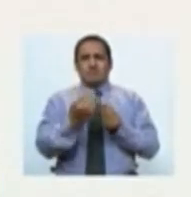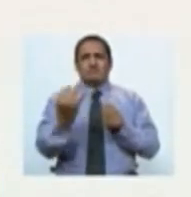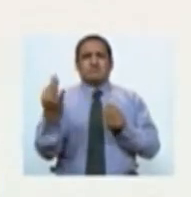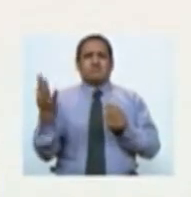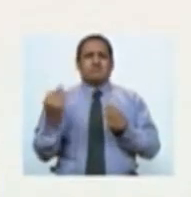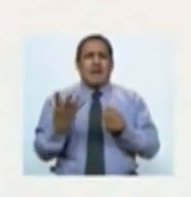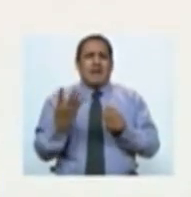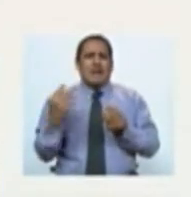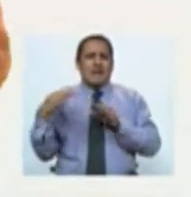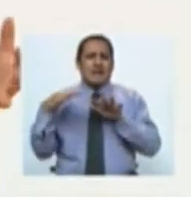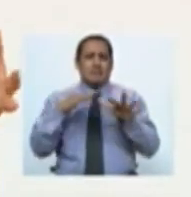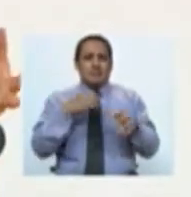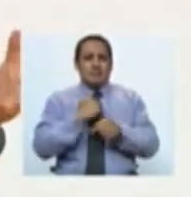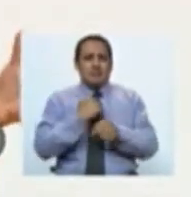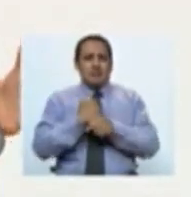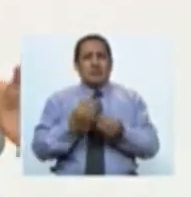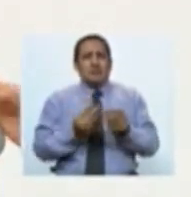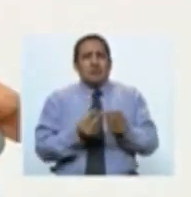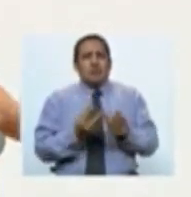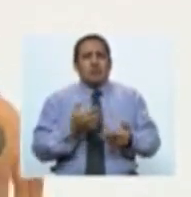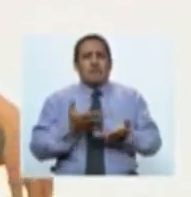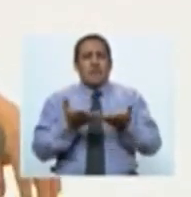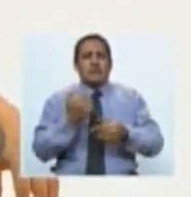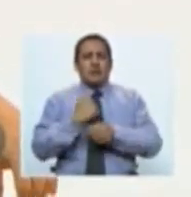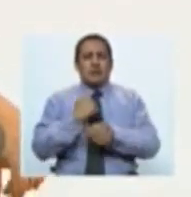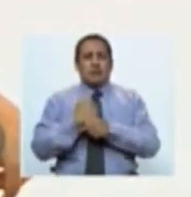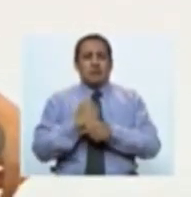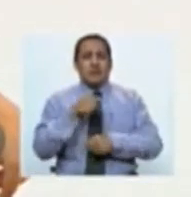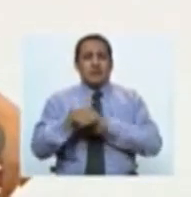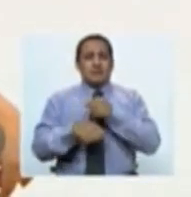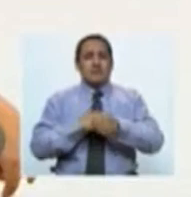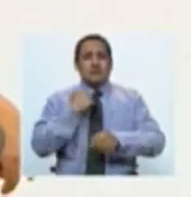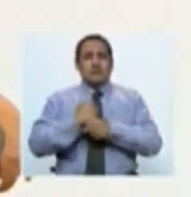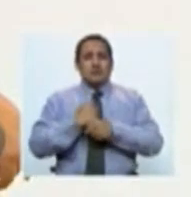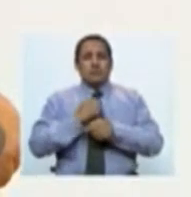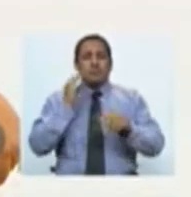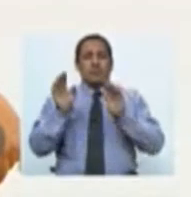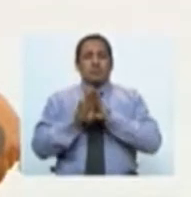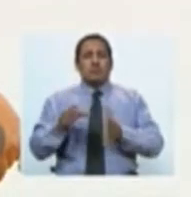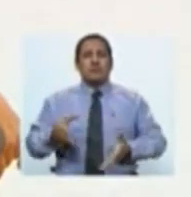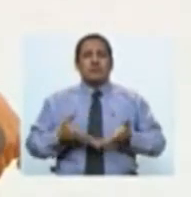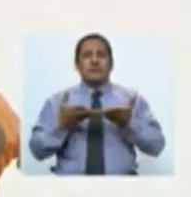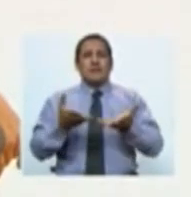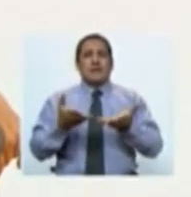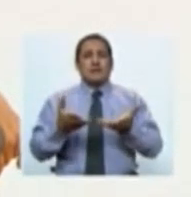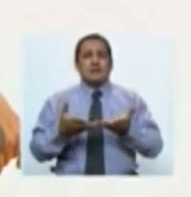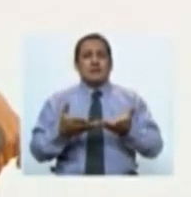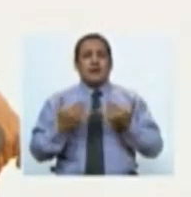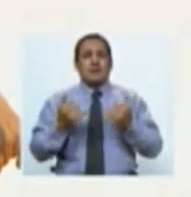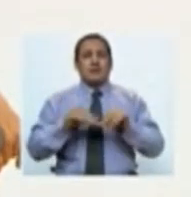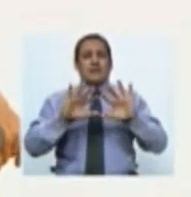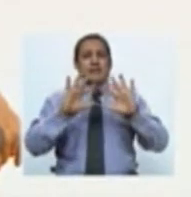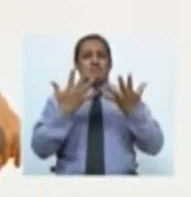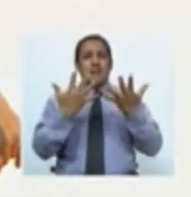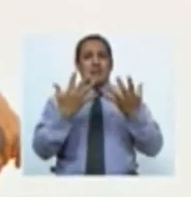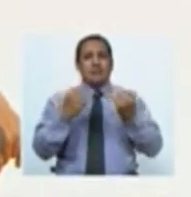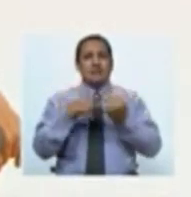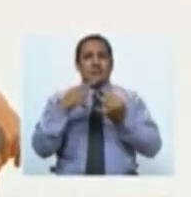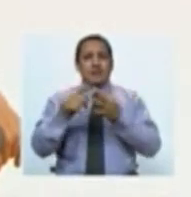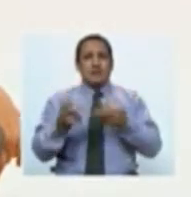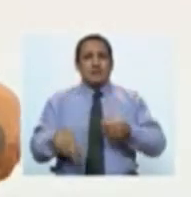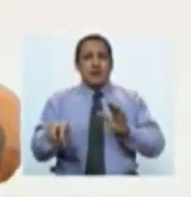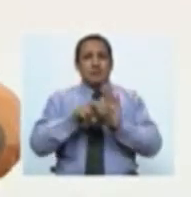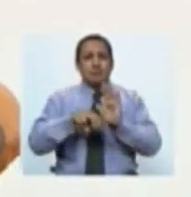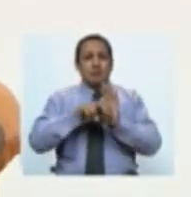relación al número de maestros que existen, ¿no? Entonces, este año, por ejemplo, se han ofrecido entre 10.000